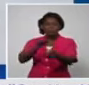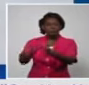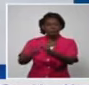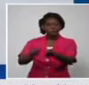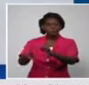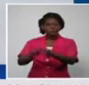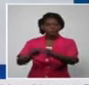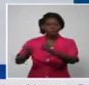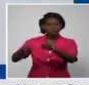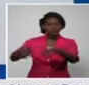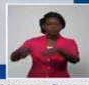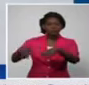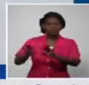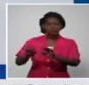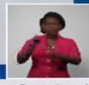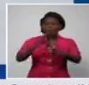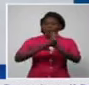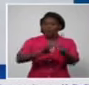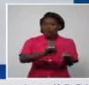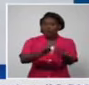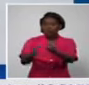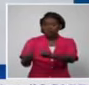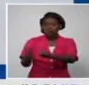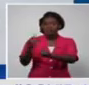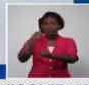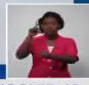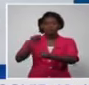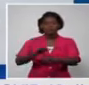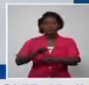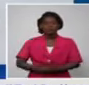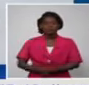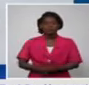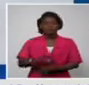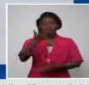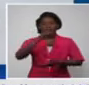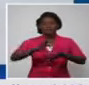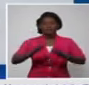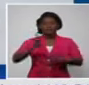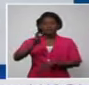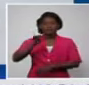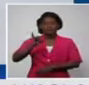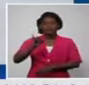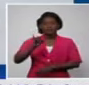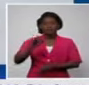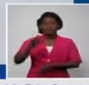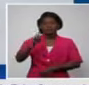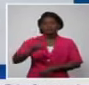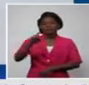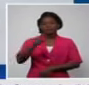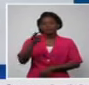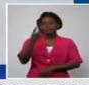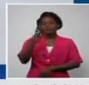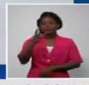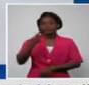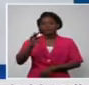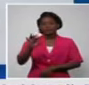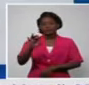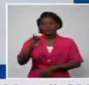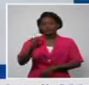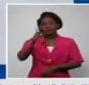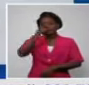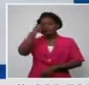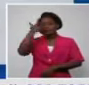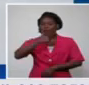acciones que allí se realizan. Artemisa 36, Camagüey 30, Ciego de Ávila 28,